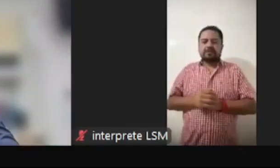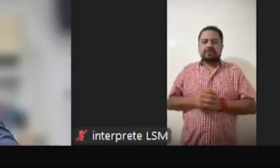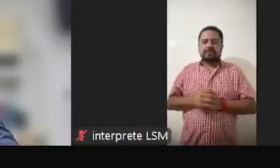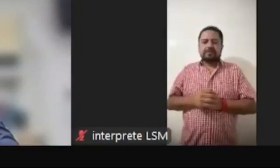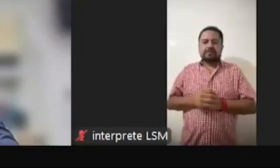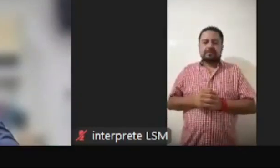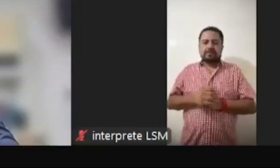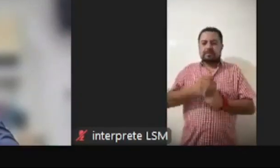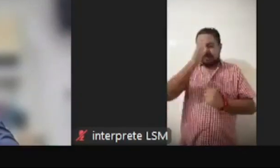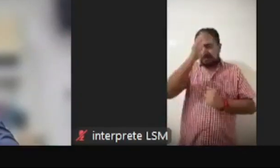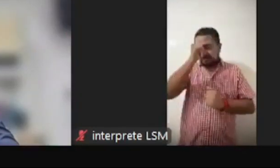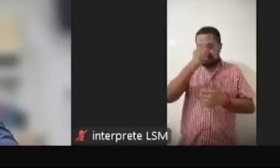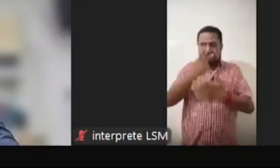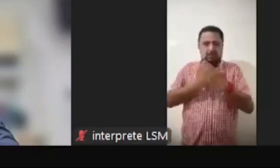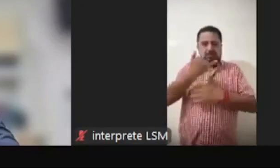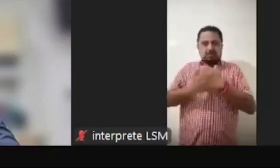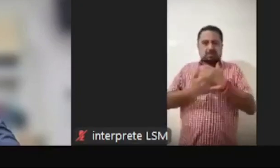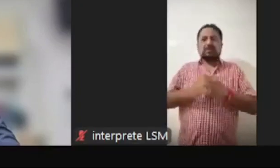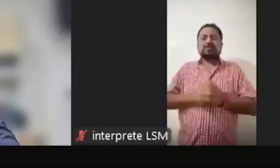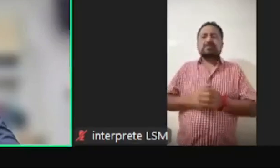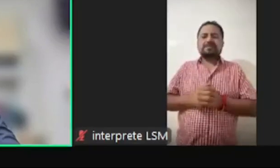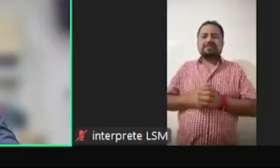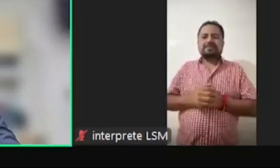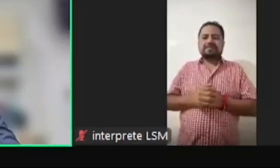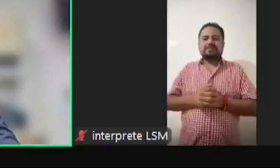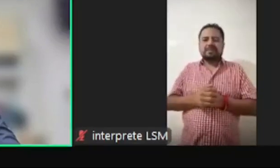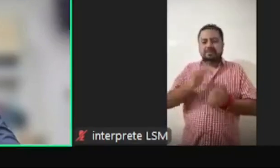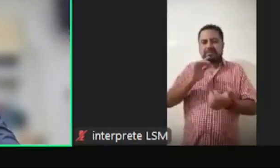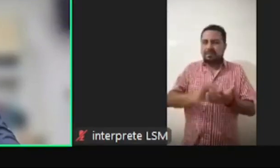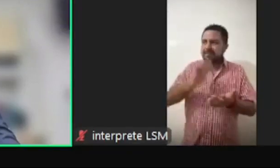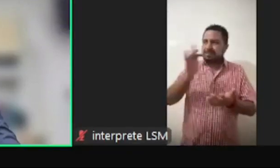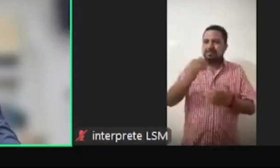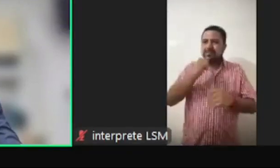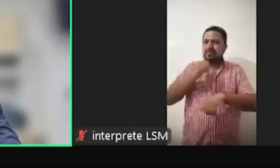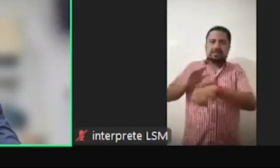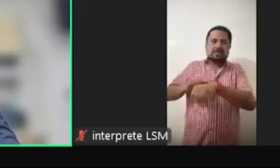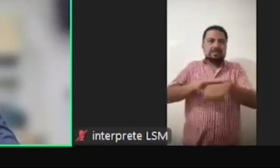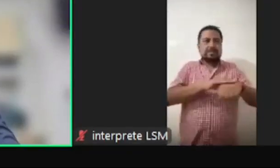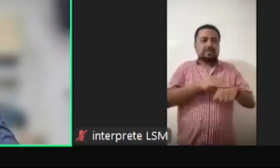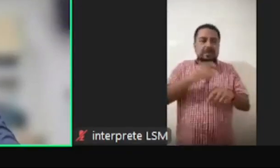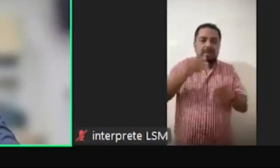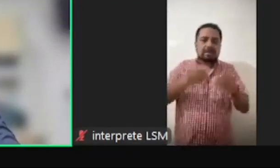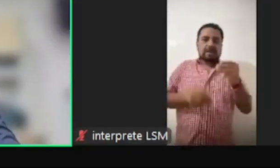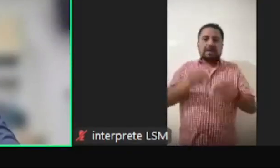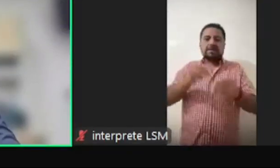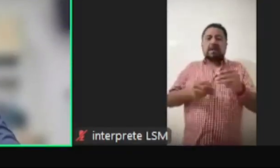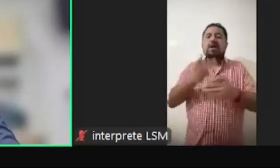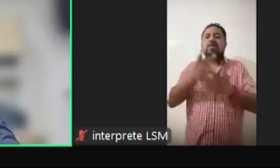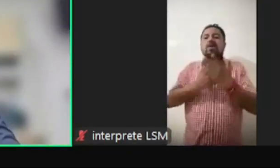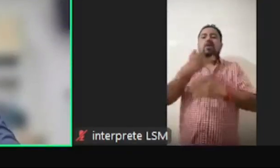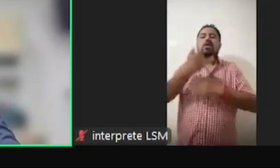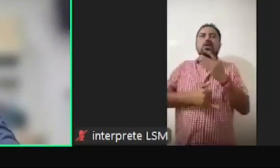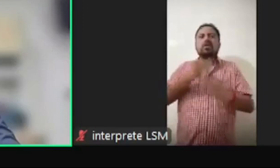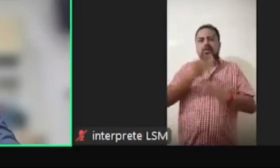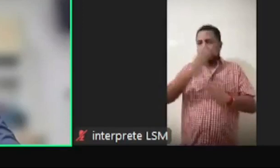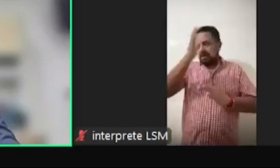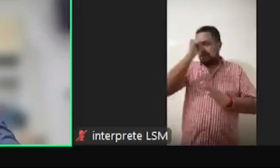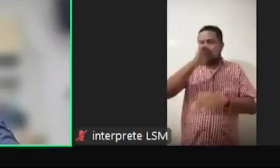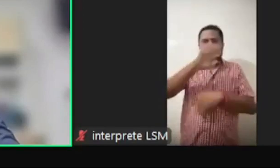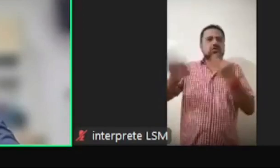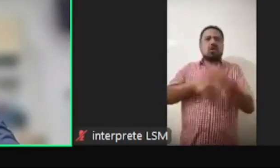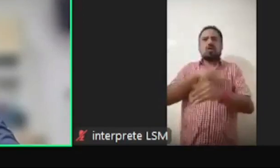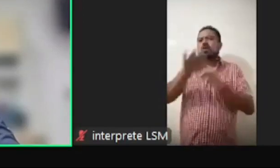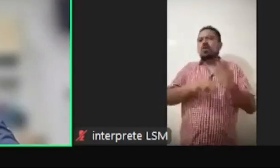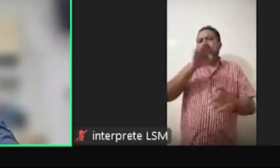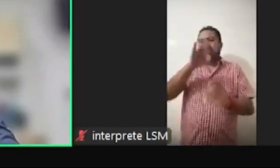A favor del proyecto. Gracias, magistrada, magistrada presidenta, magistradas, magistrado. El proyecto de resolución fue aprobado por unanimidad de